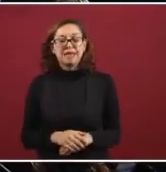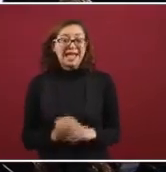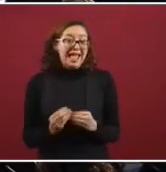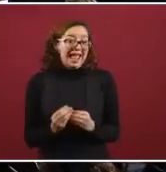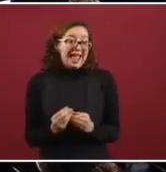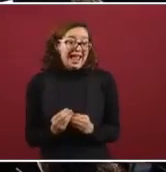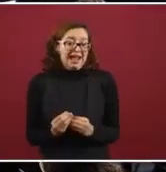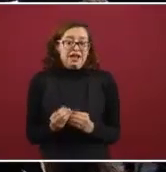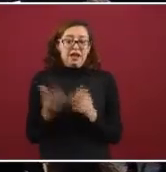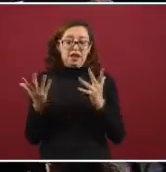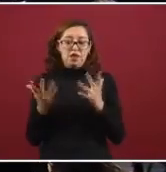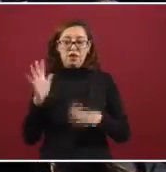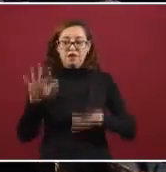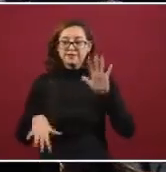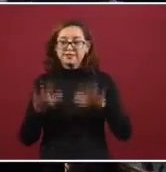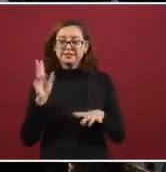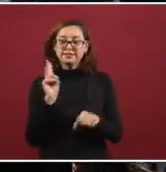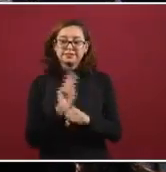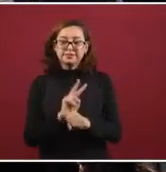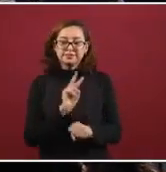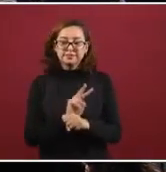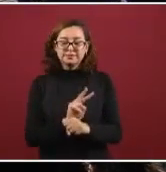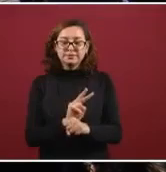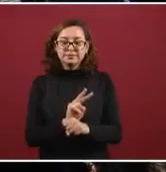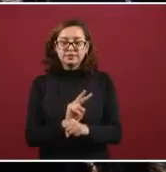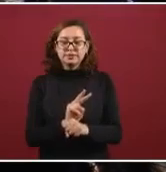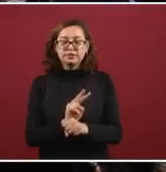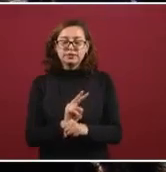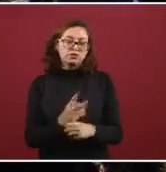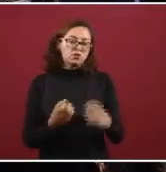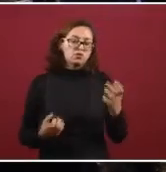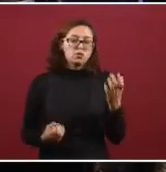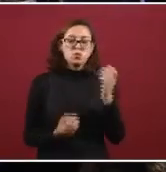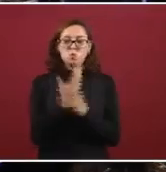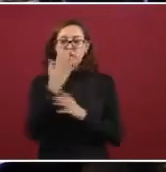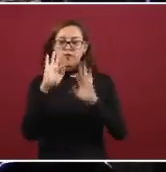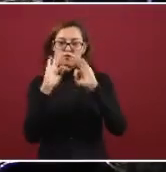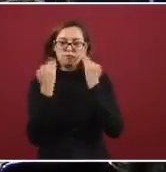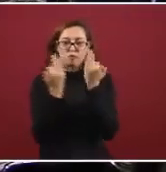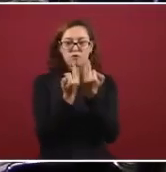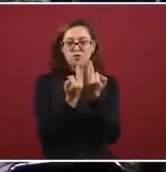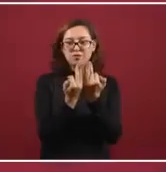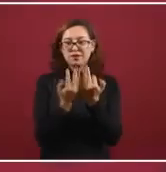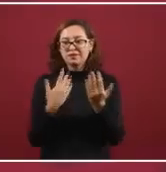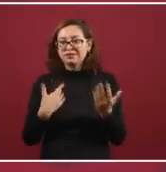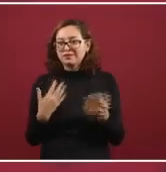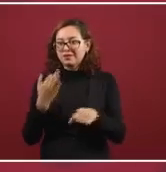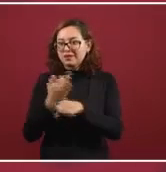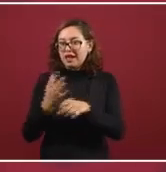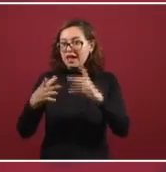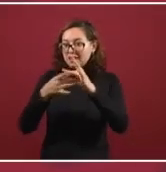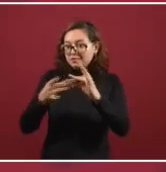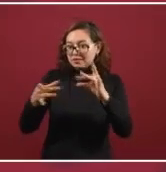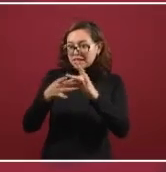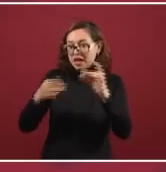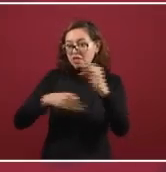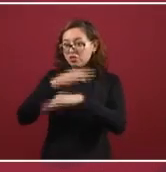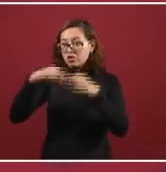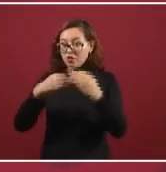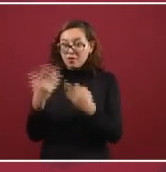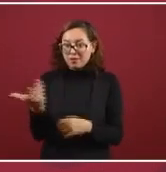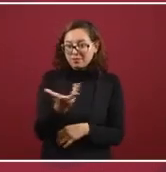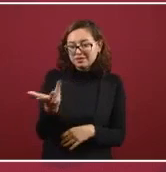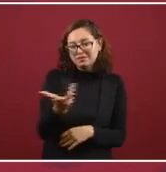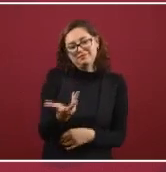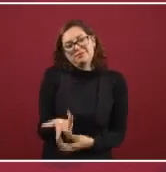operativos, algunos de ellos, tendrán modalidades nuevas. No le puedo describir en este momento todo lo que vamos a hacer. Primero, porque no